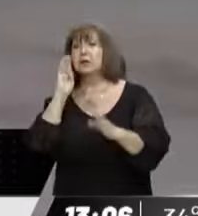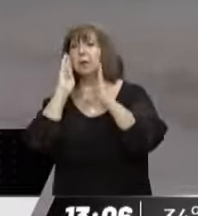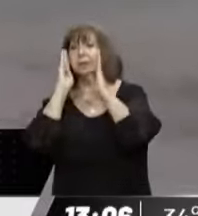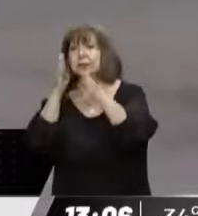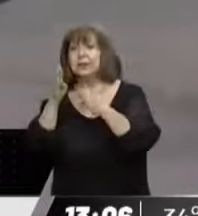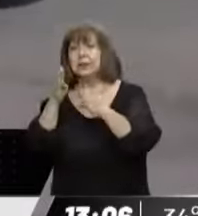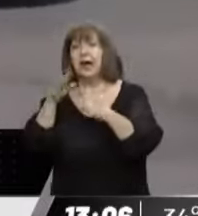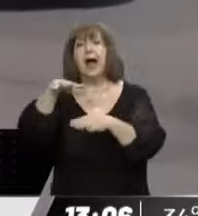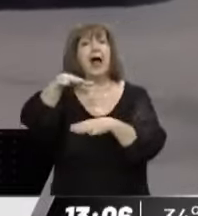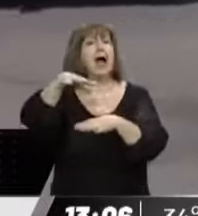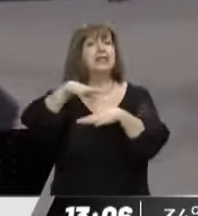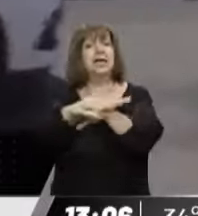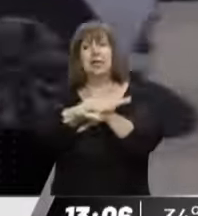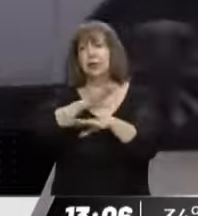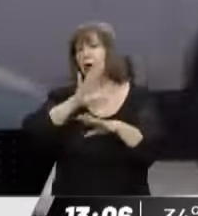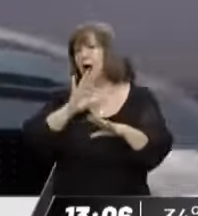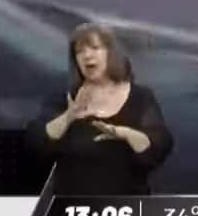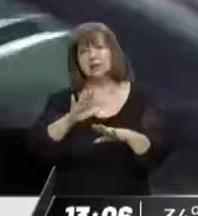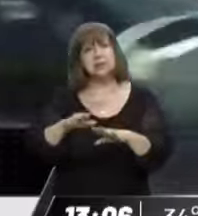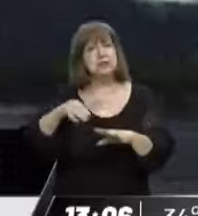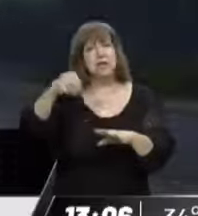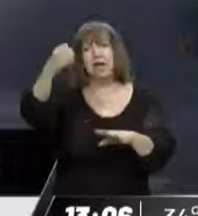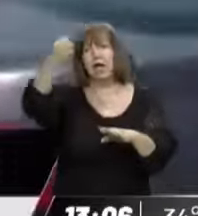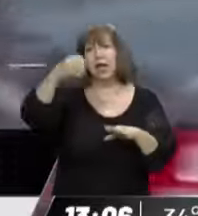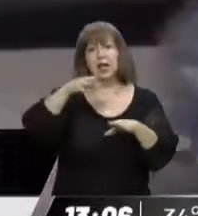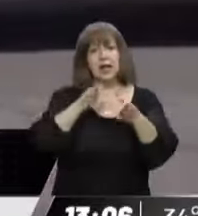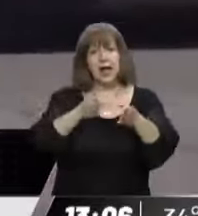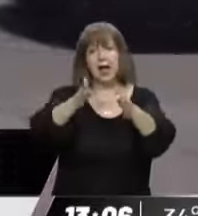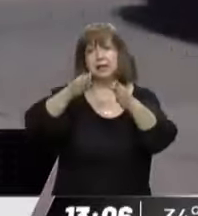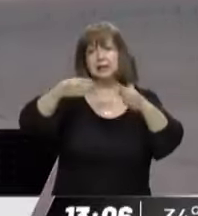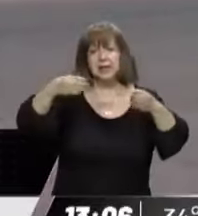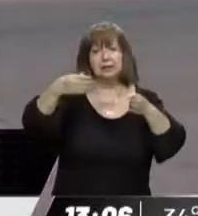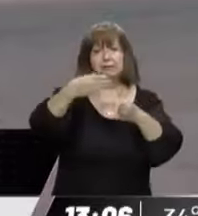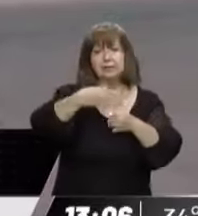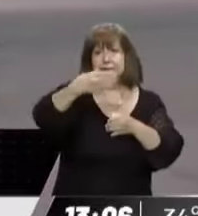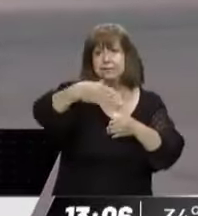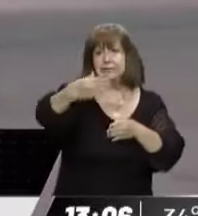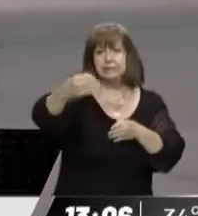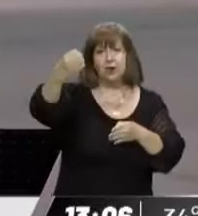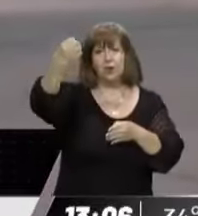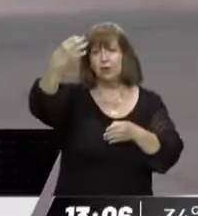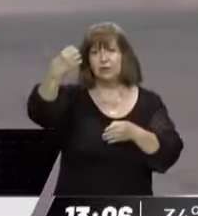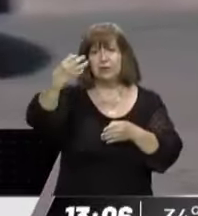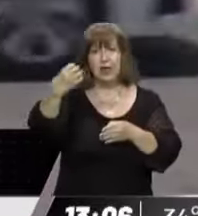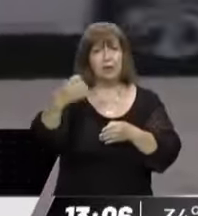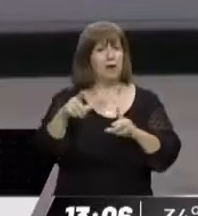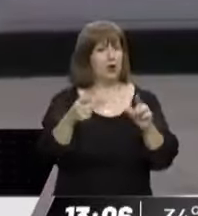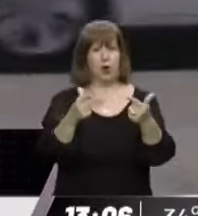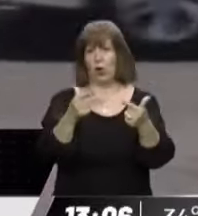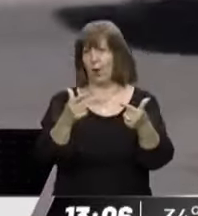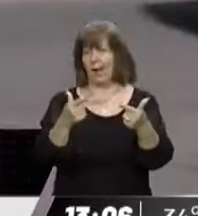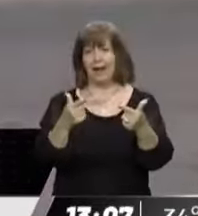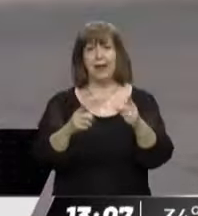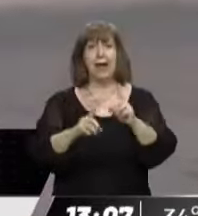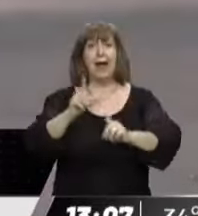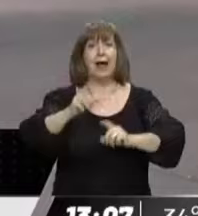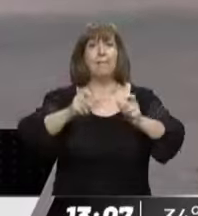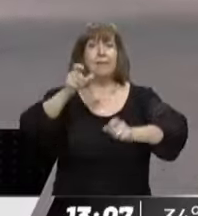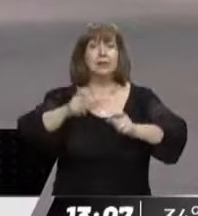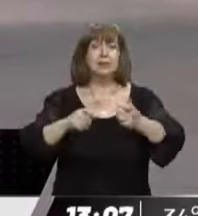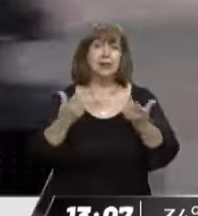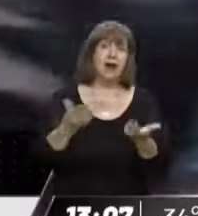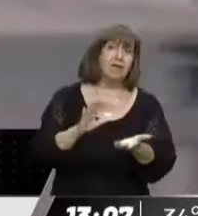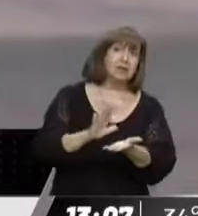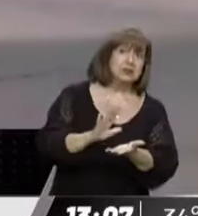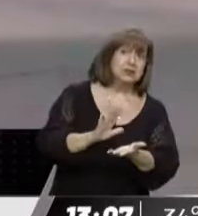es en todo el microcentro sí están todas las calles iguales Sí están todos los semáforos sin funcionar Hay personas que paran pensando que es